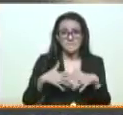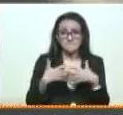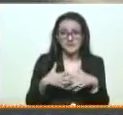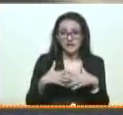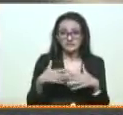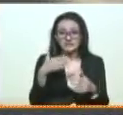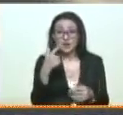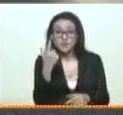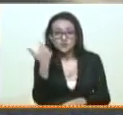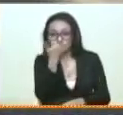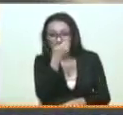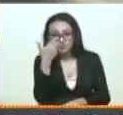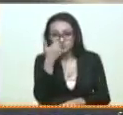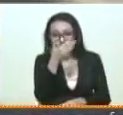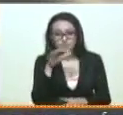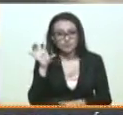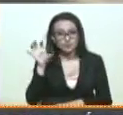una